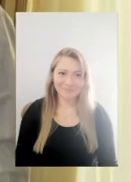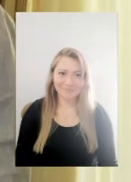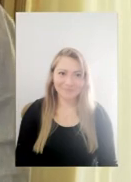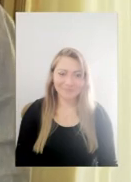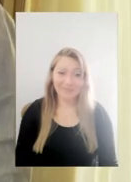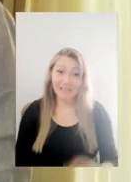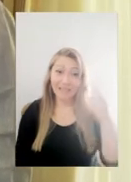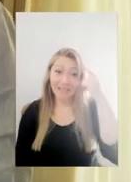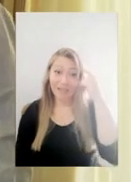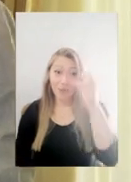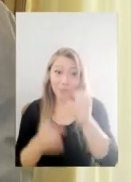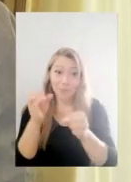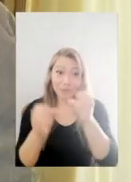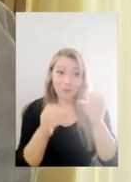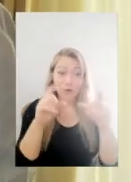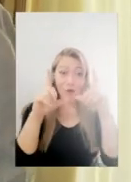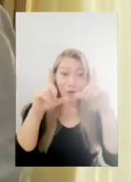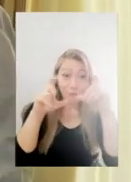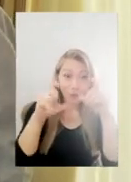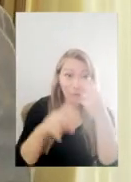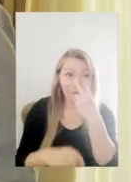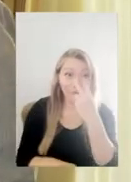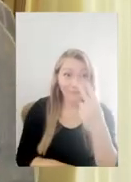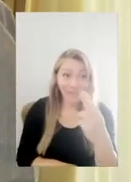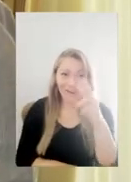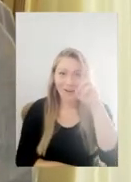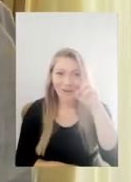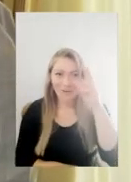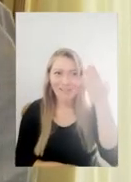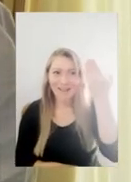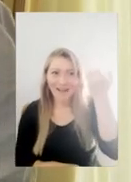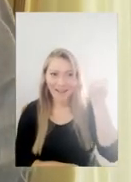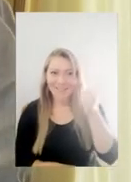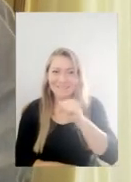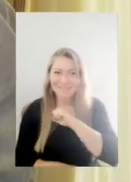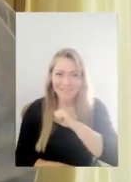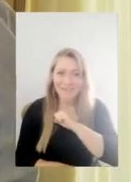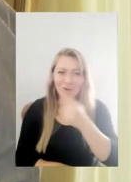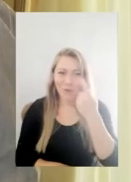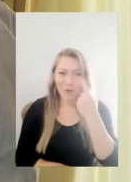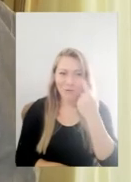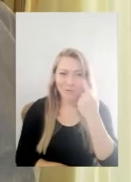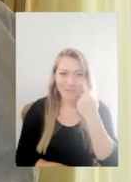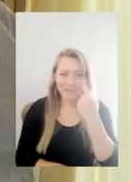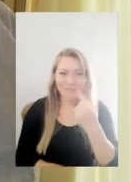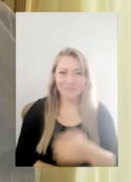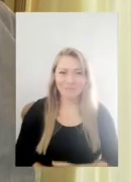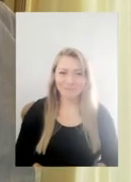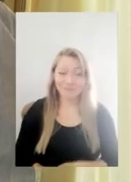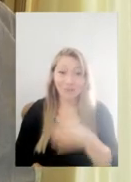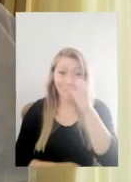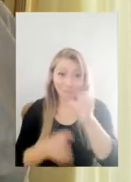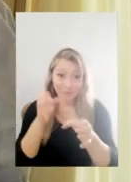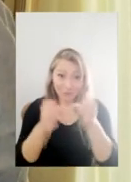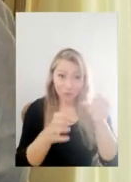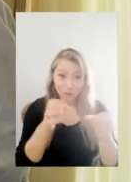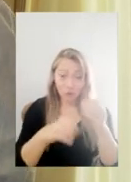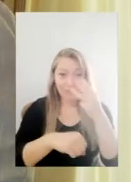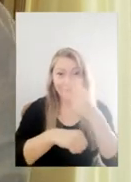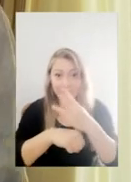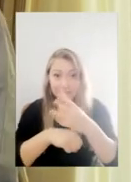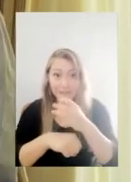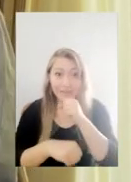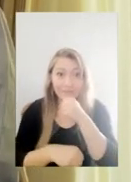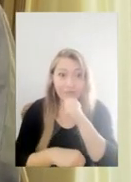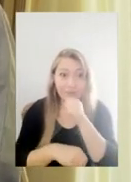Hay mucha gente que va a ver la exposición y se va a acordar de Santiago en la época que lo conoció él. Hay mucha gente que de repente no va ya al centro, gente